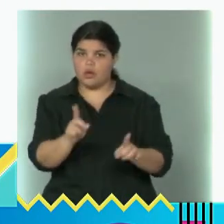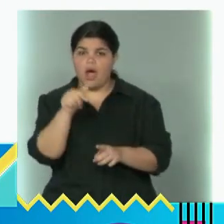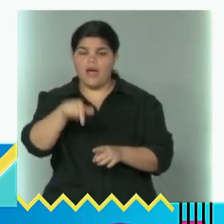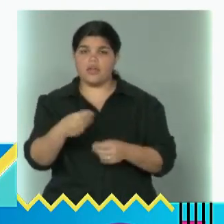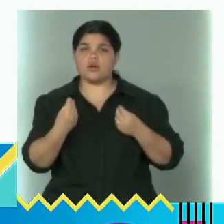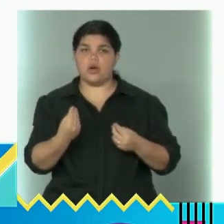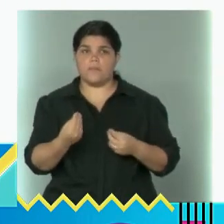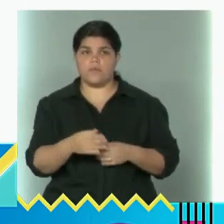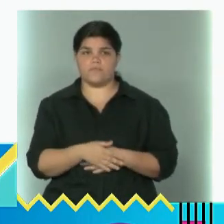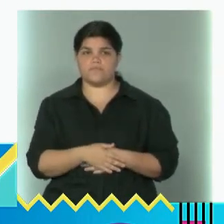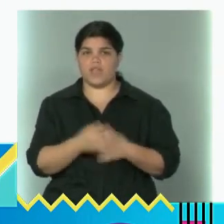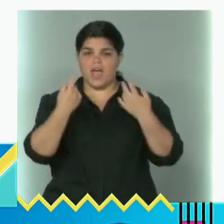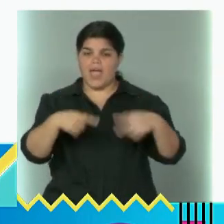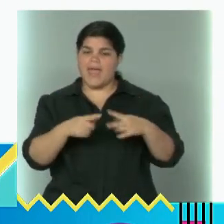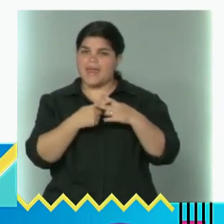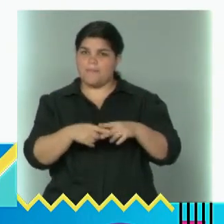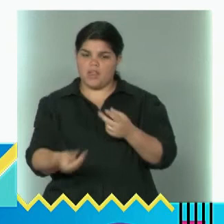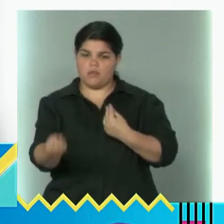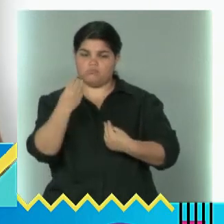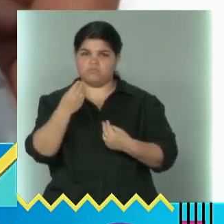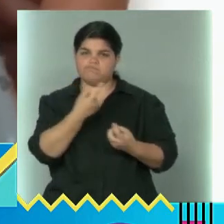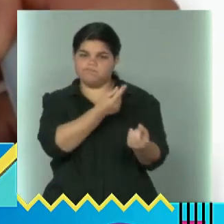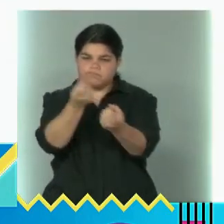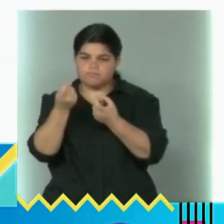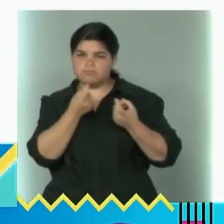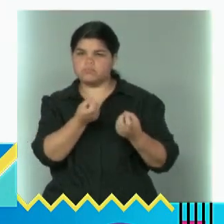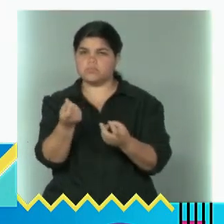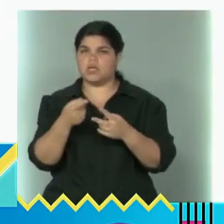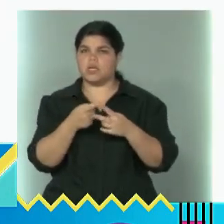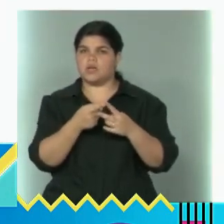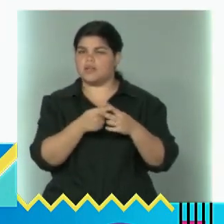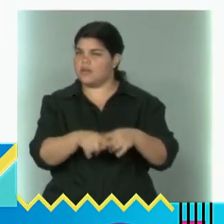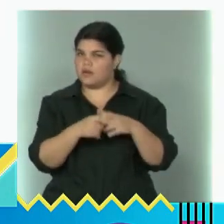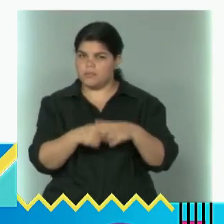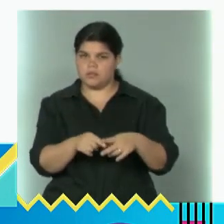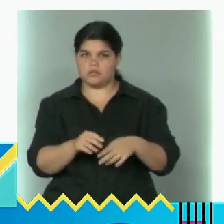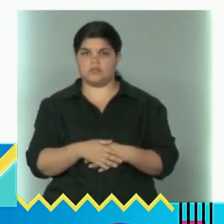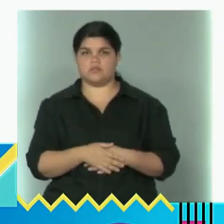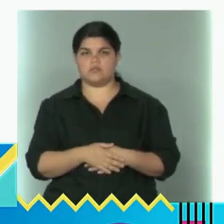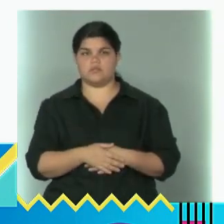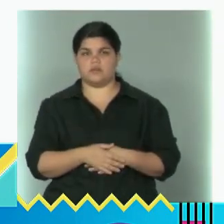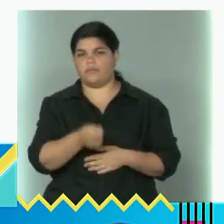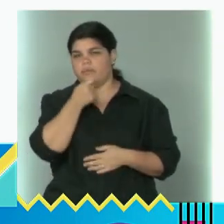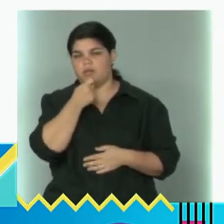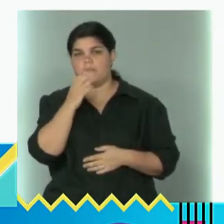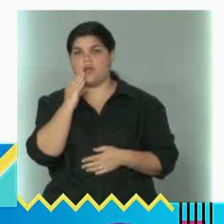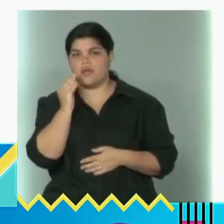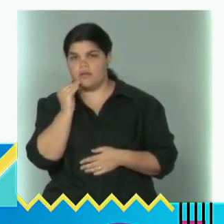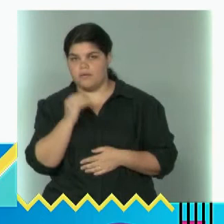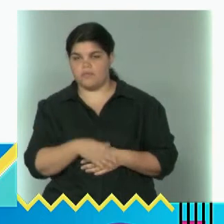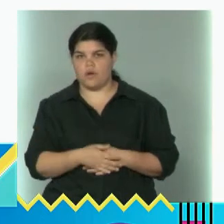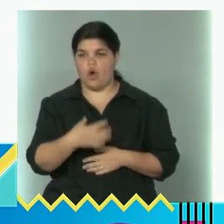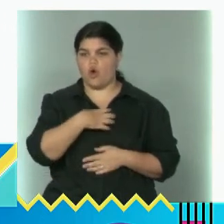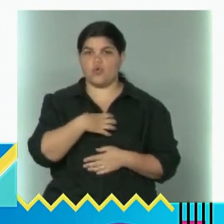más tecnología, de adquirir más herramientas. No es, no es, qué sé yo, como decir, inglés, o voy a hacer un curso